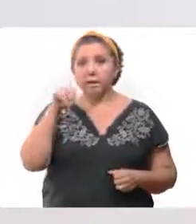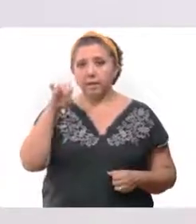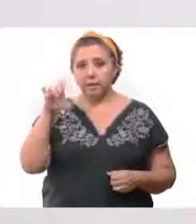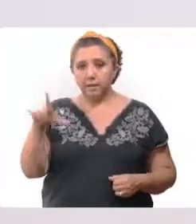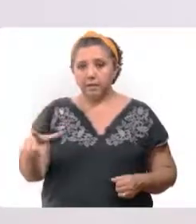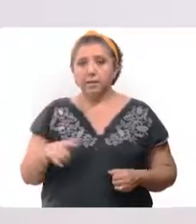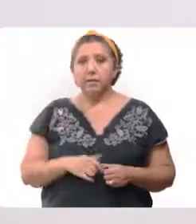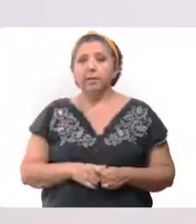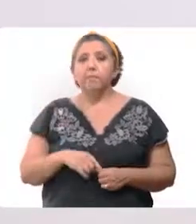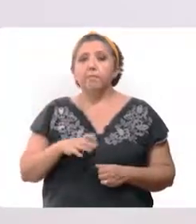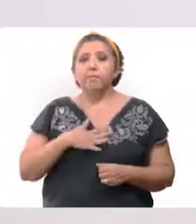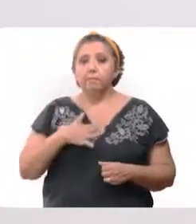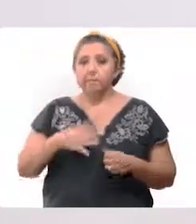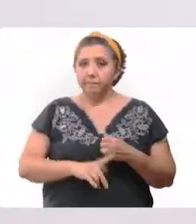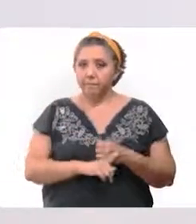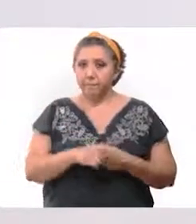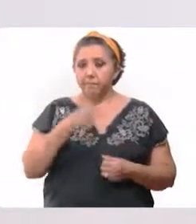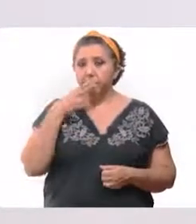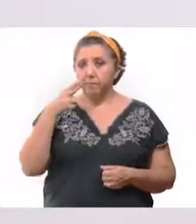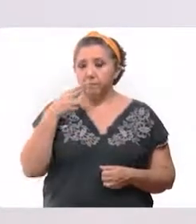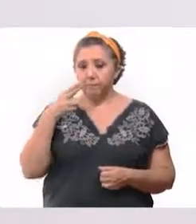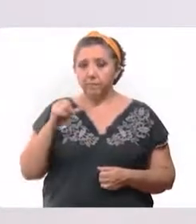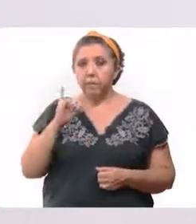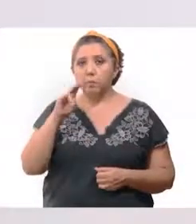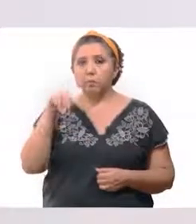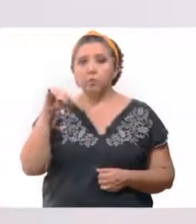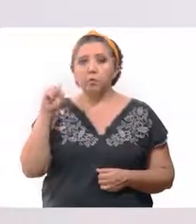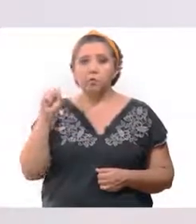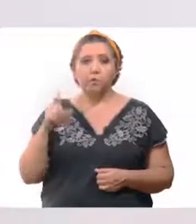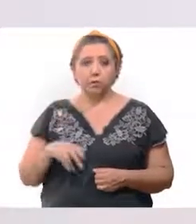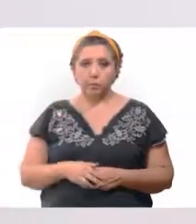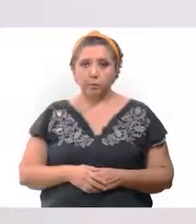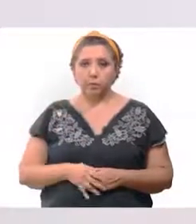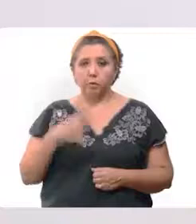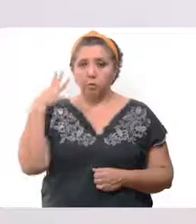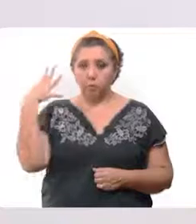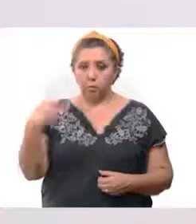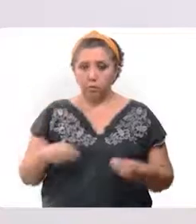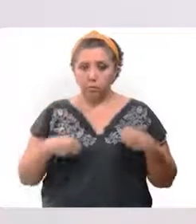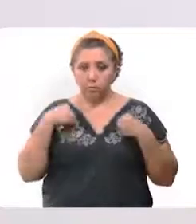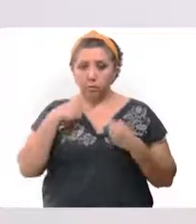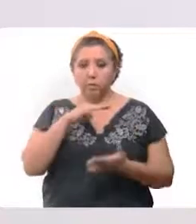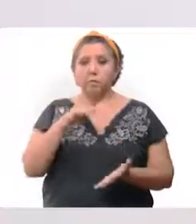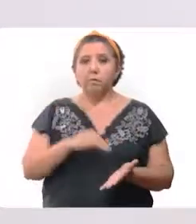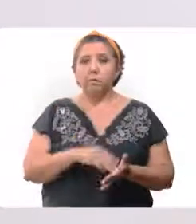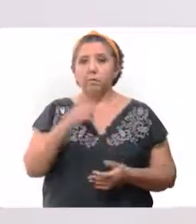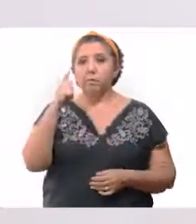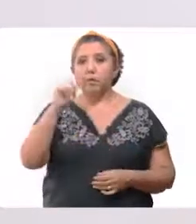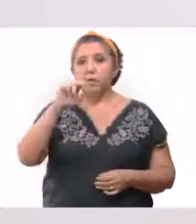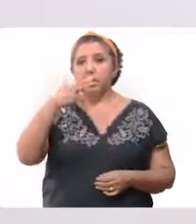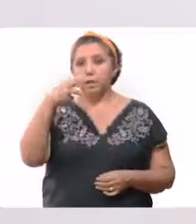renal crónica, EPOC, tabaquismo e inmunosupresión. 4 residían en Mérida,